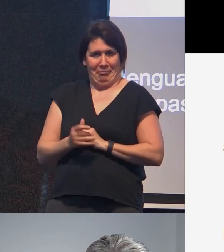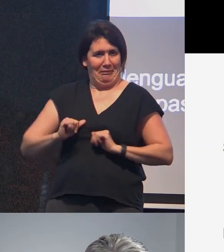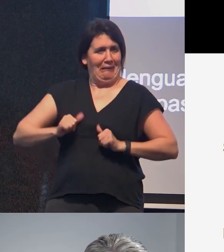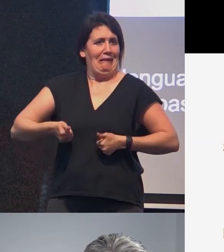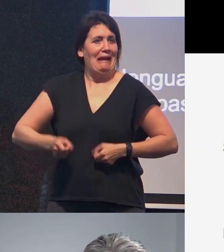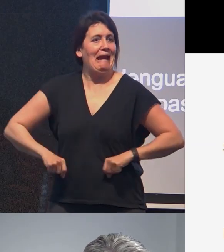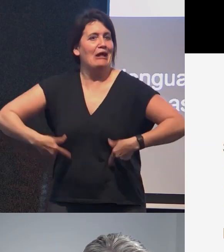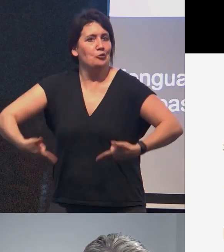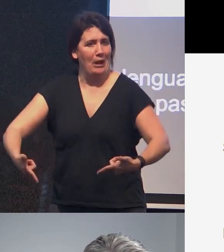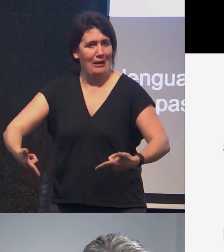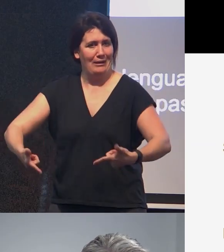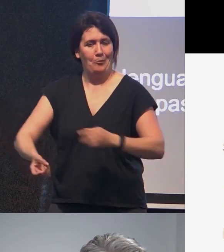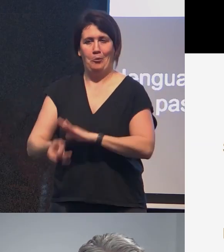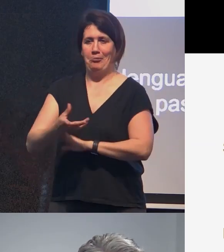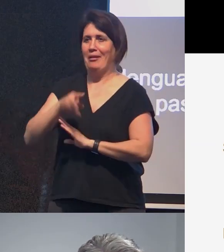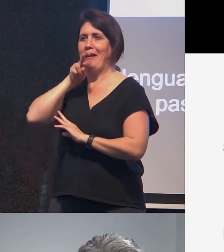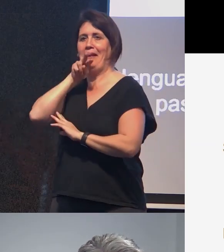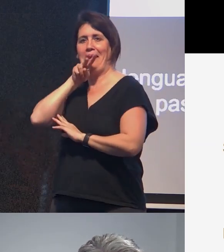humanas.